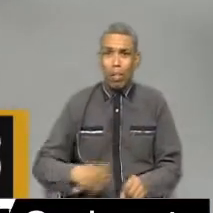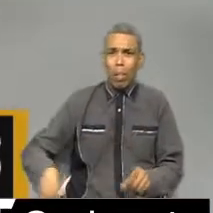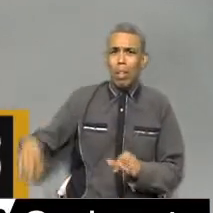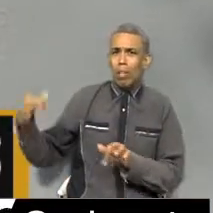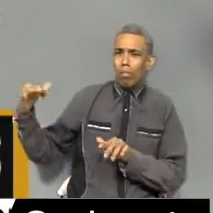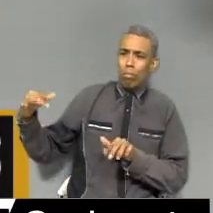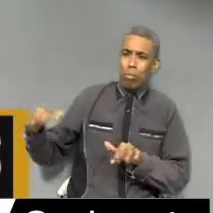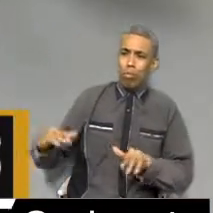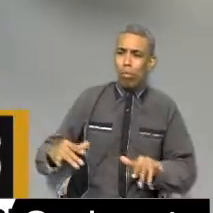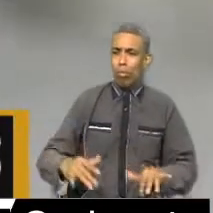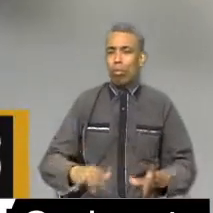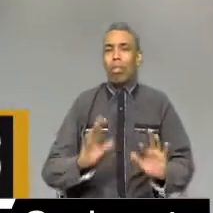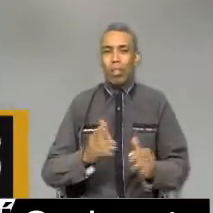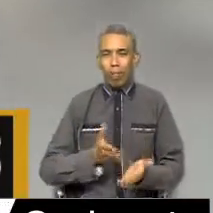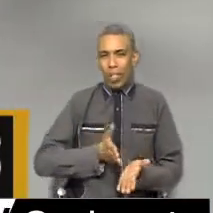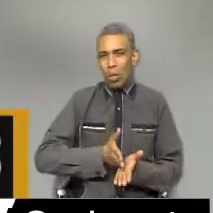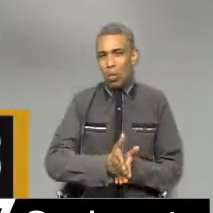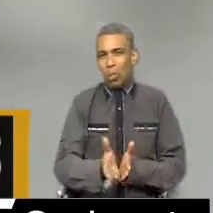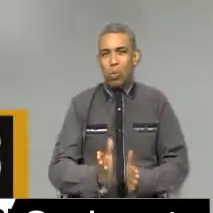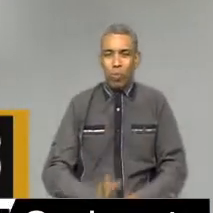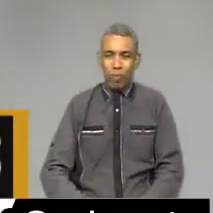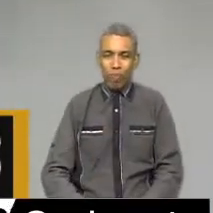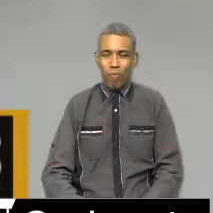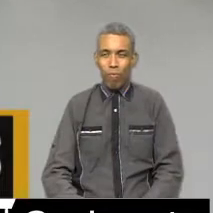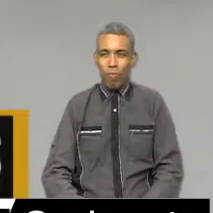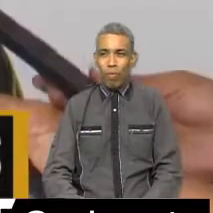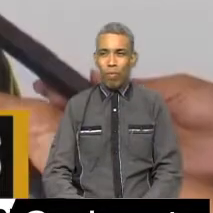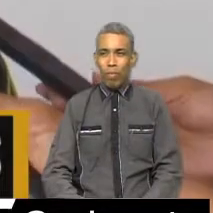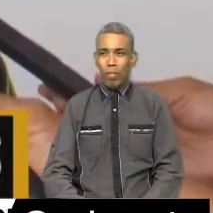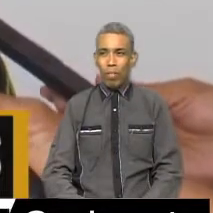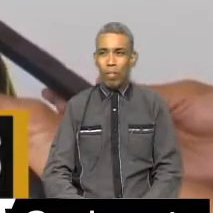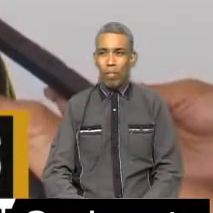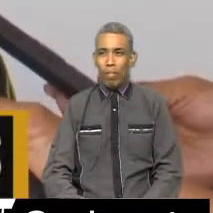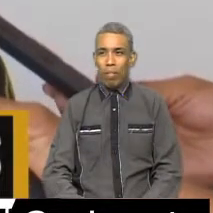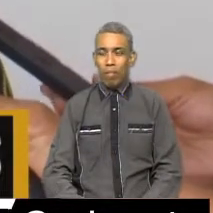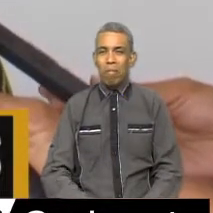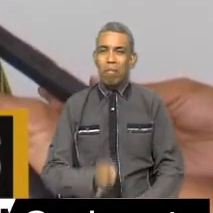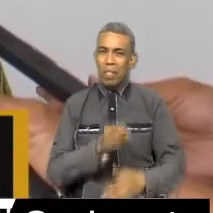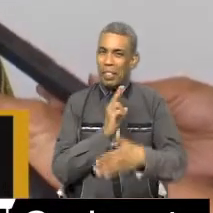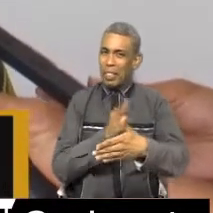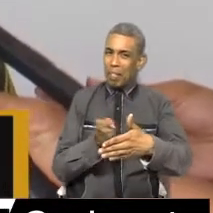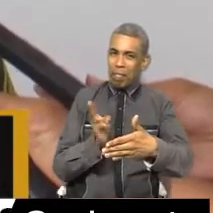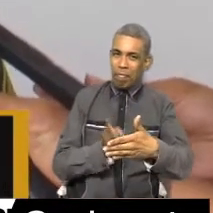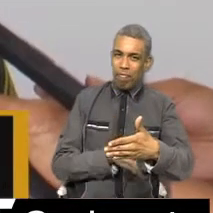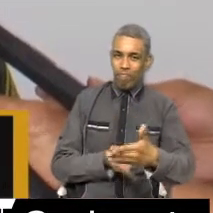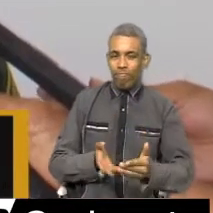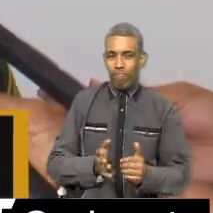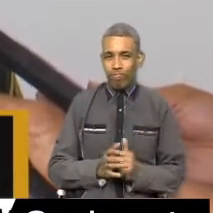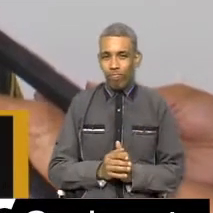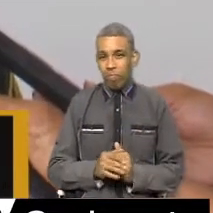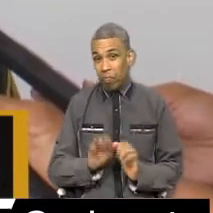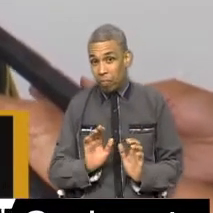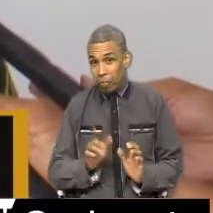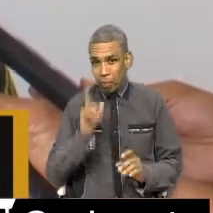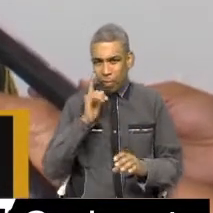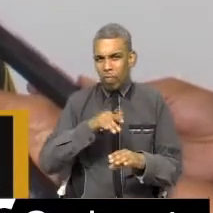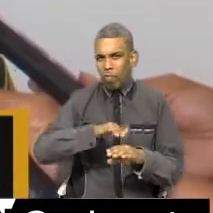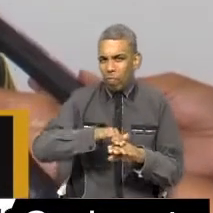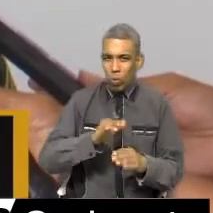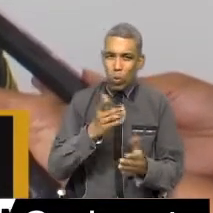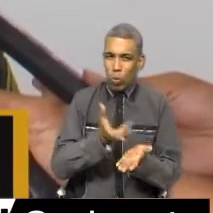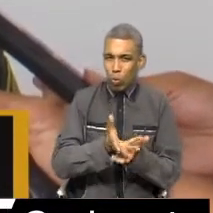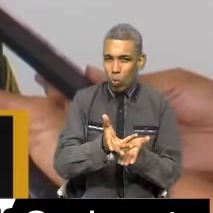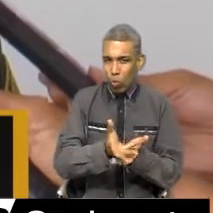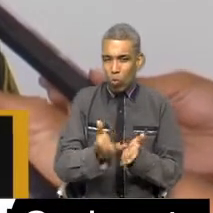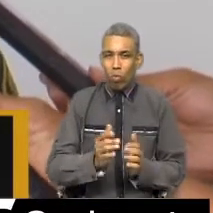lo dio a conocer el coronel Iván Calisto. La vía continúa cerrada en este momento, sin embargo damos algunos tipos de recomendación